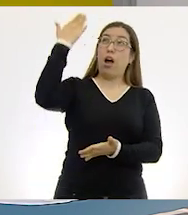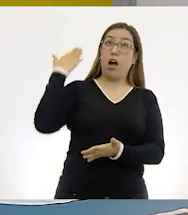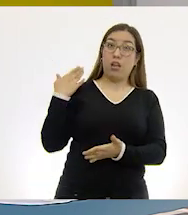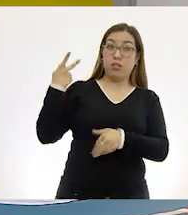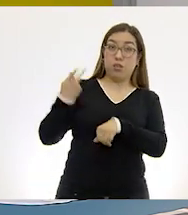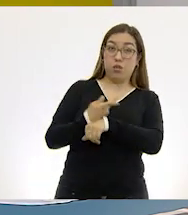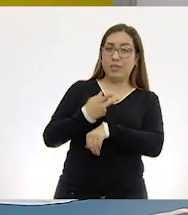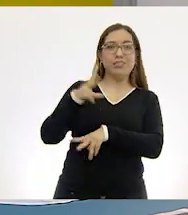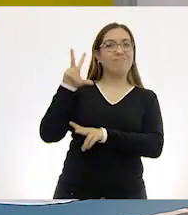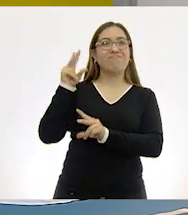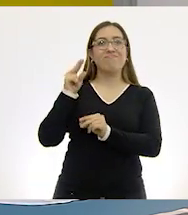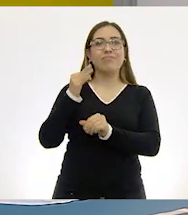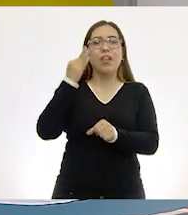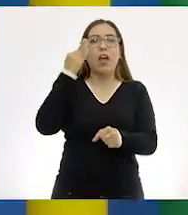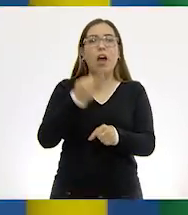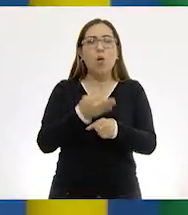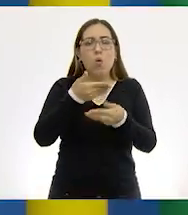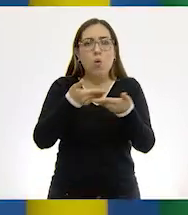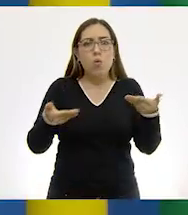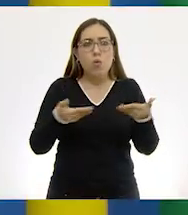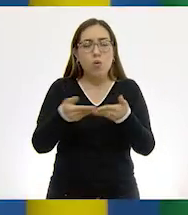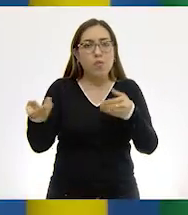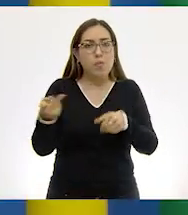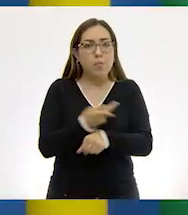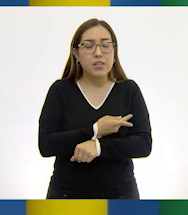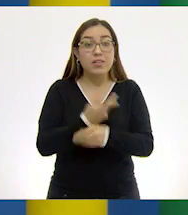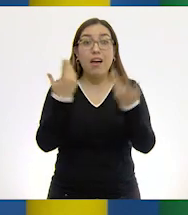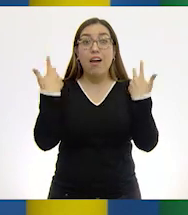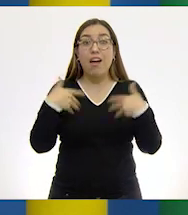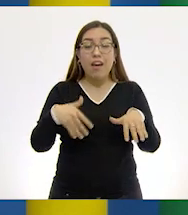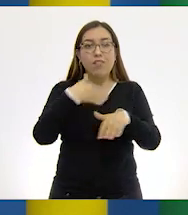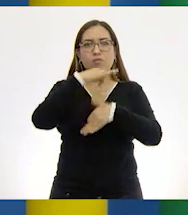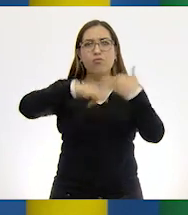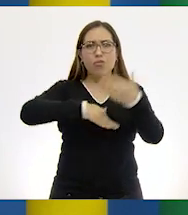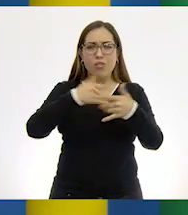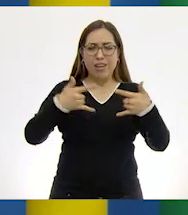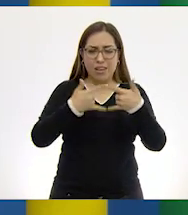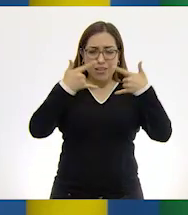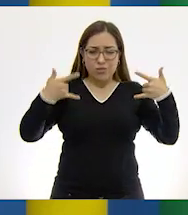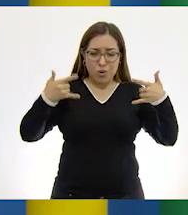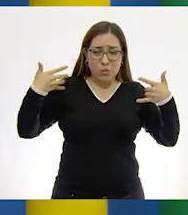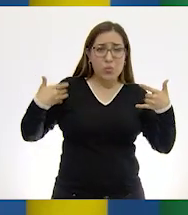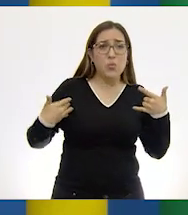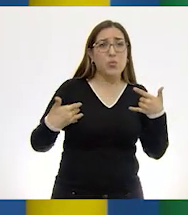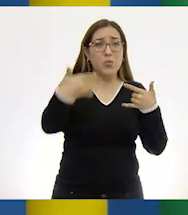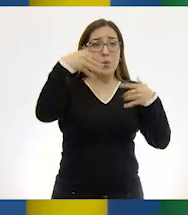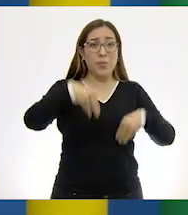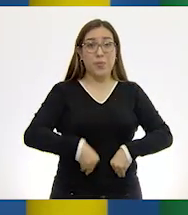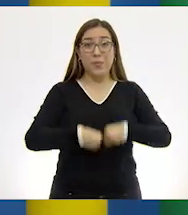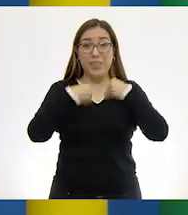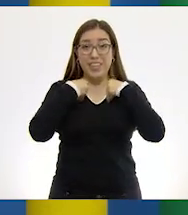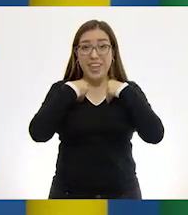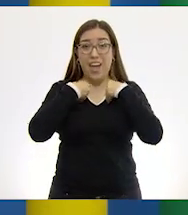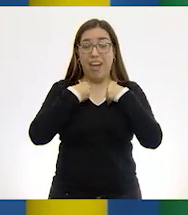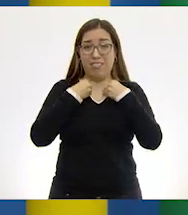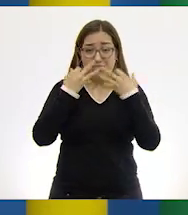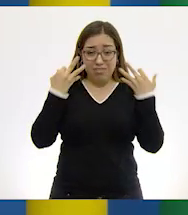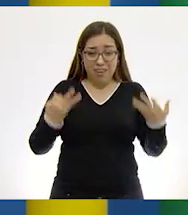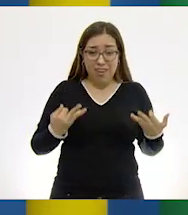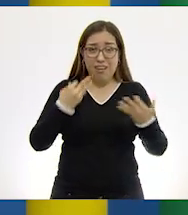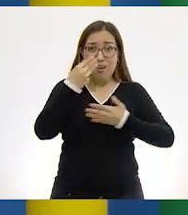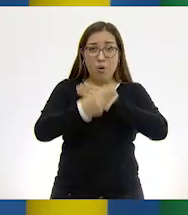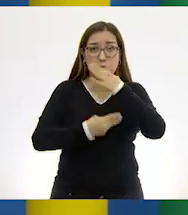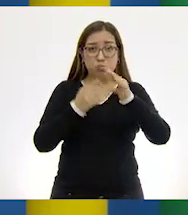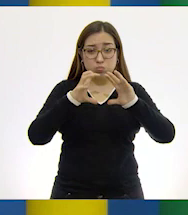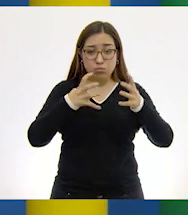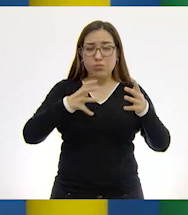que ocurre actualmente. Todo este recorrido por la historia de la vida en la Tierra ha sido muy interesante. Y a veces